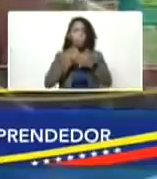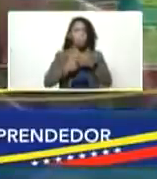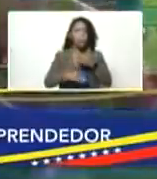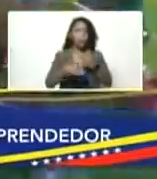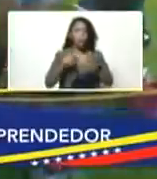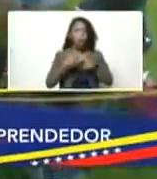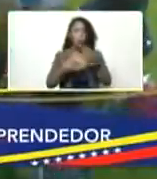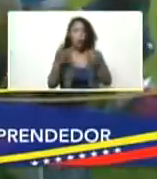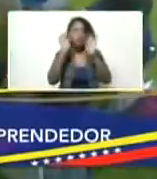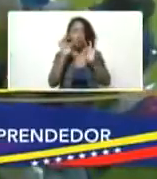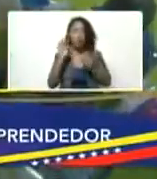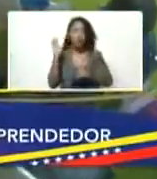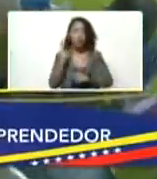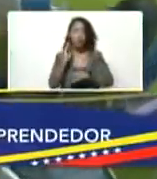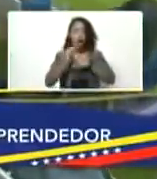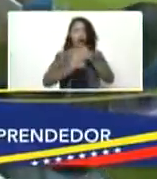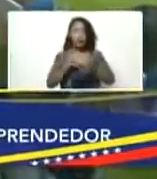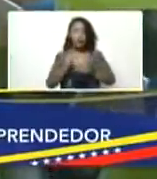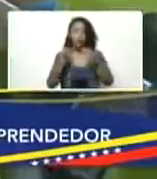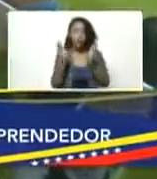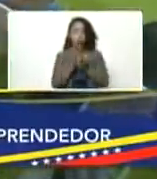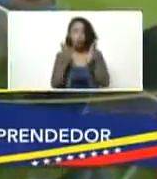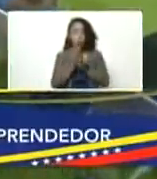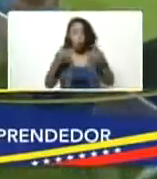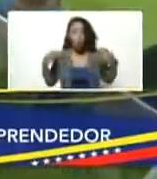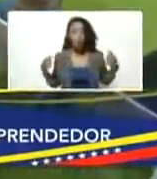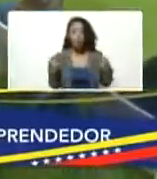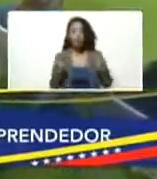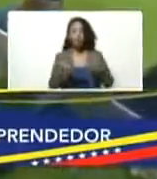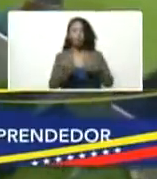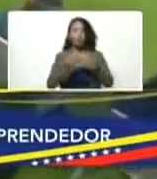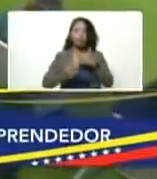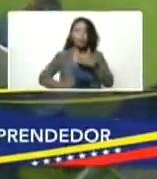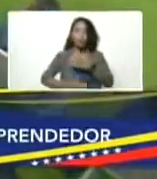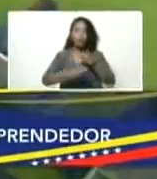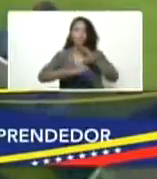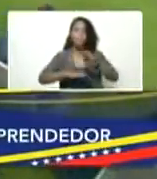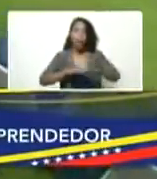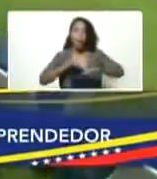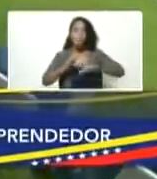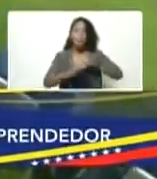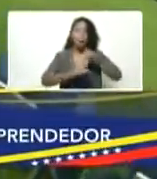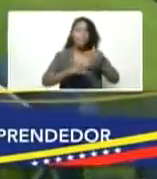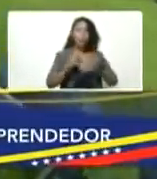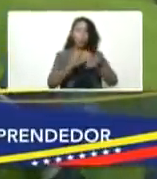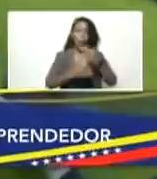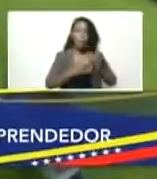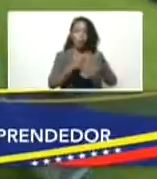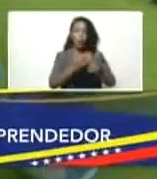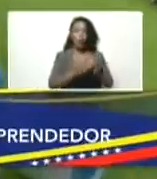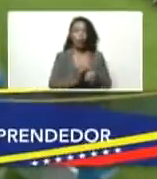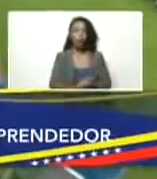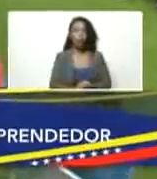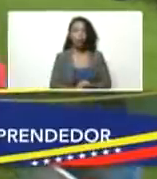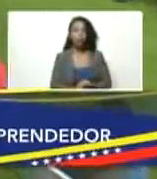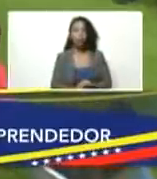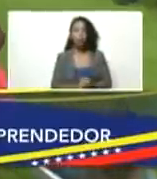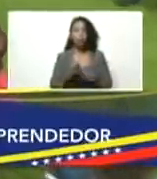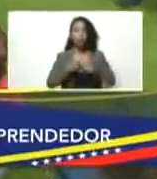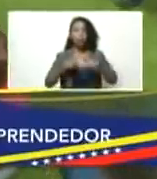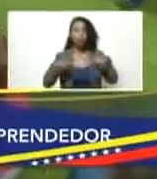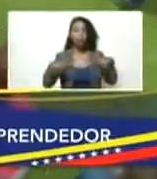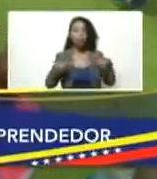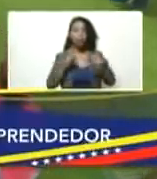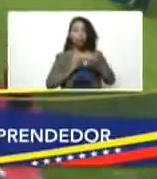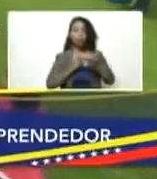el modelo que hemos venido hilvanando, vamos saliendo adelante paso a paso. La prosperidad